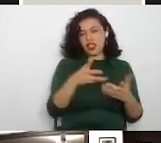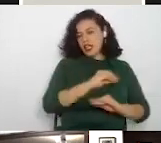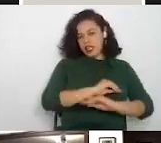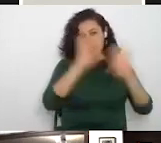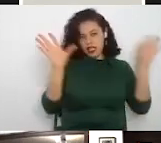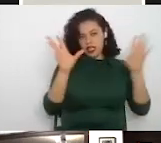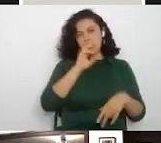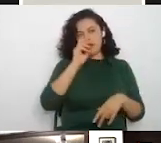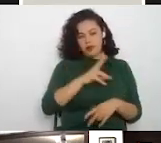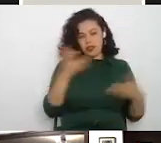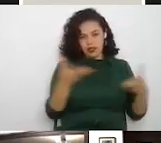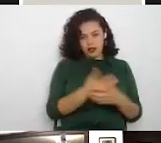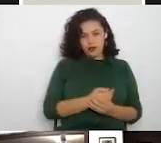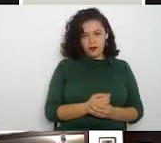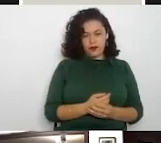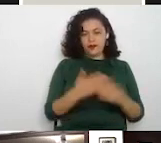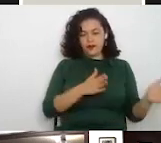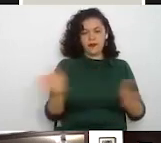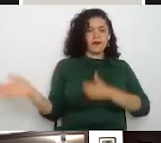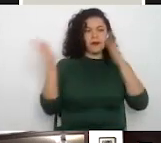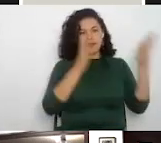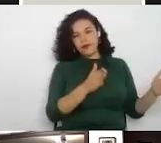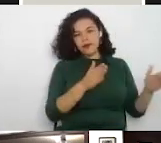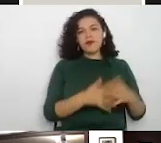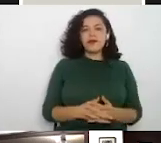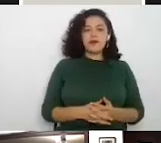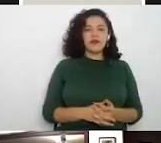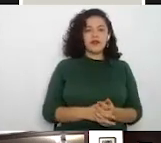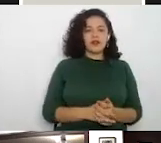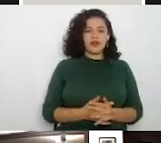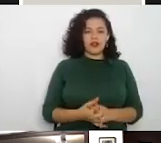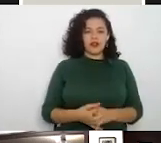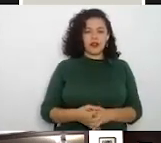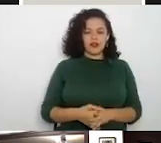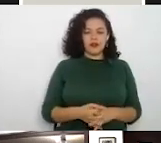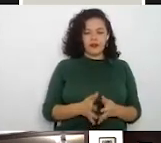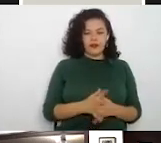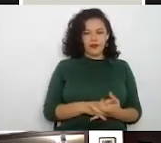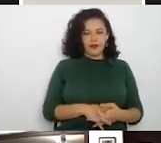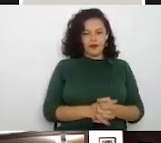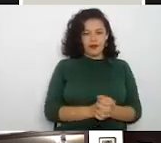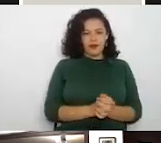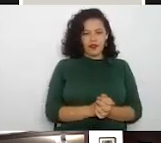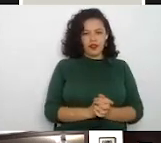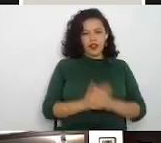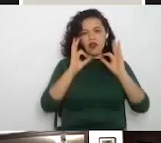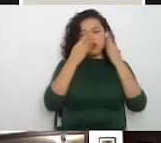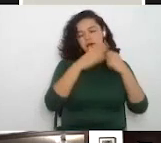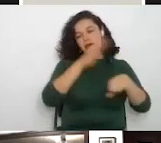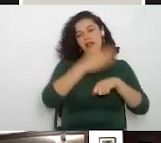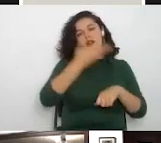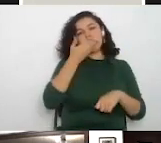mejorar. Sí, seguimos. Entonces, pues vimos que la manera más común para elaborar un manual